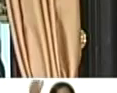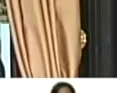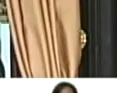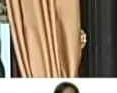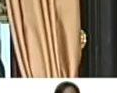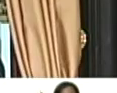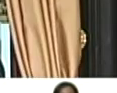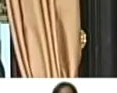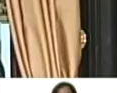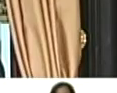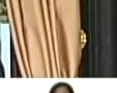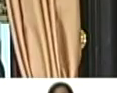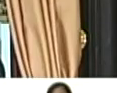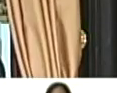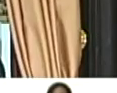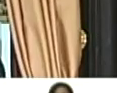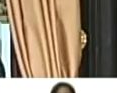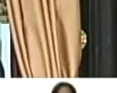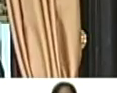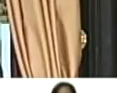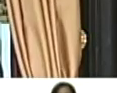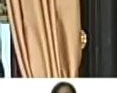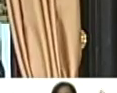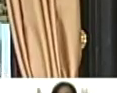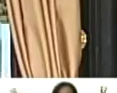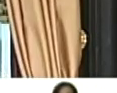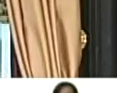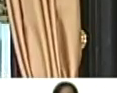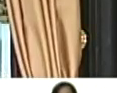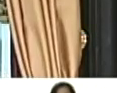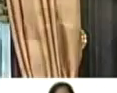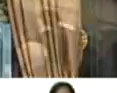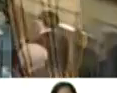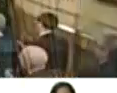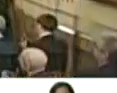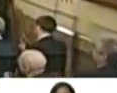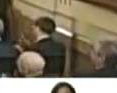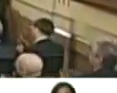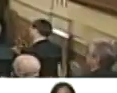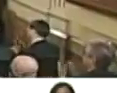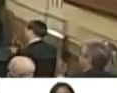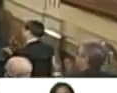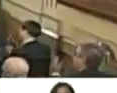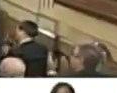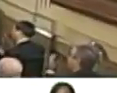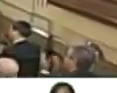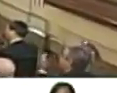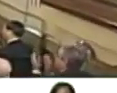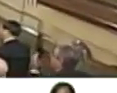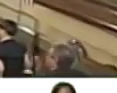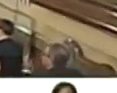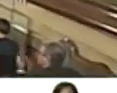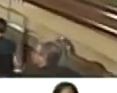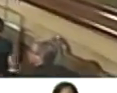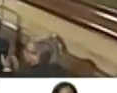la amistad entre Rusia y Venezuela. Que viva la amistad de nuestro pueblo. Muchas gracias. Buenas noches a todos.